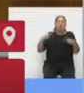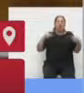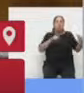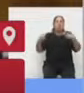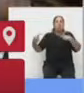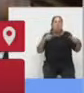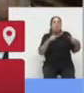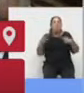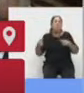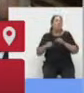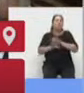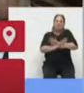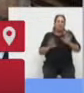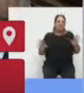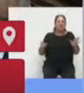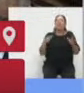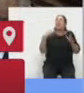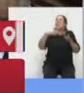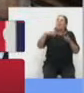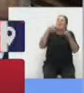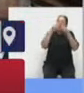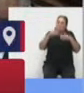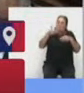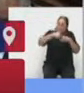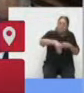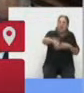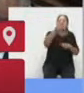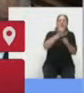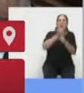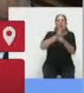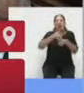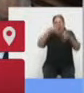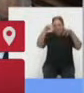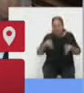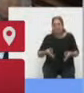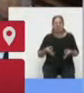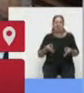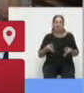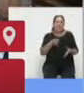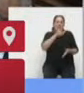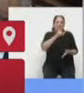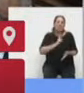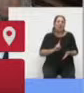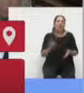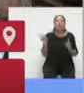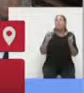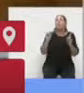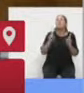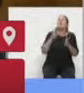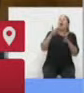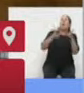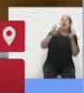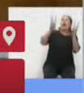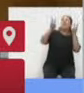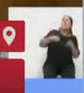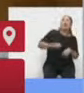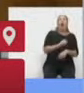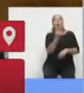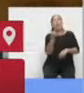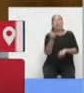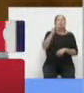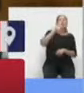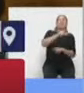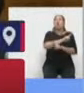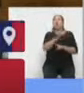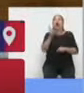ser demasiado optimista. Evidentemente el nivel de deuda flotante, llamémoslo así